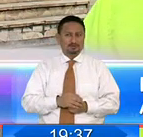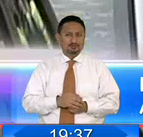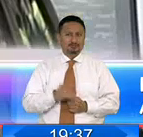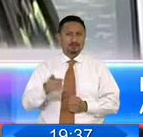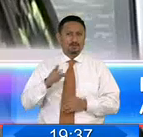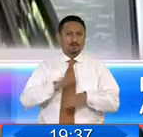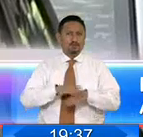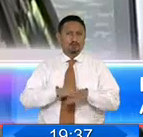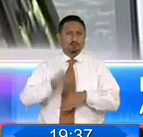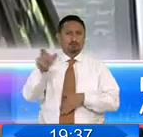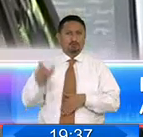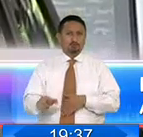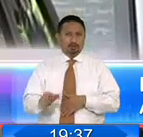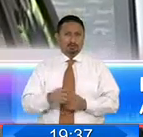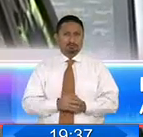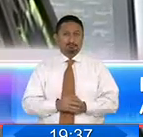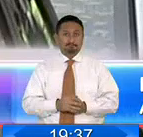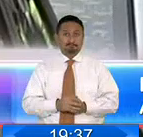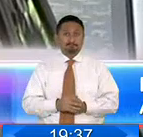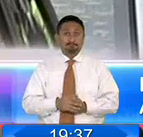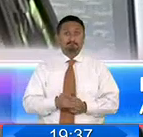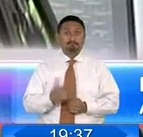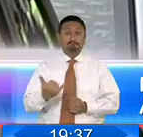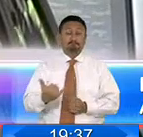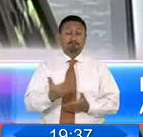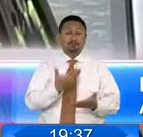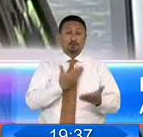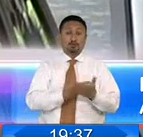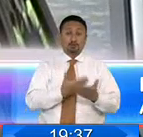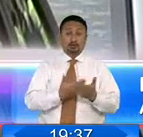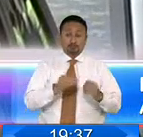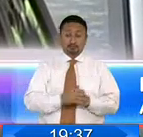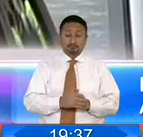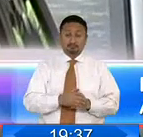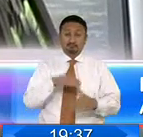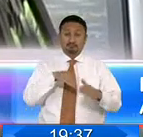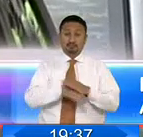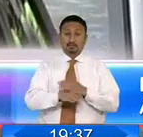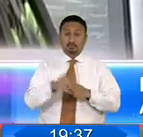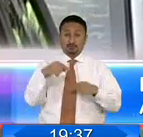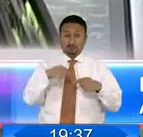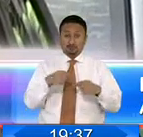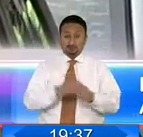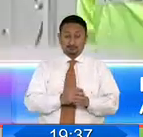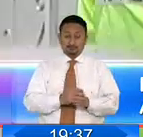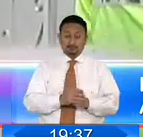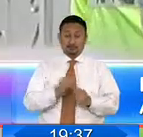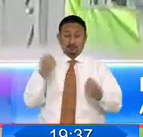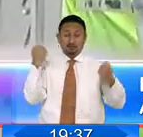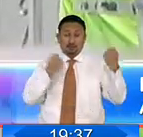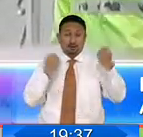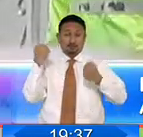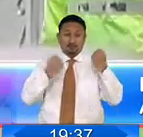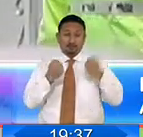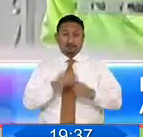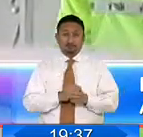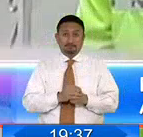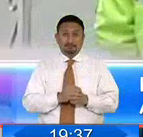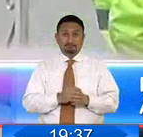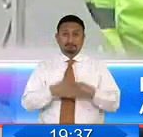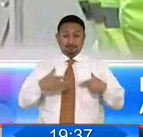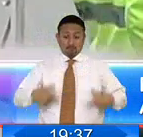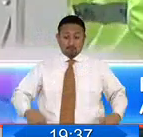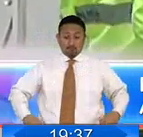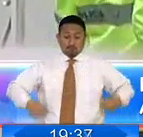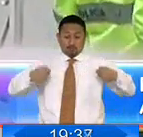suicidio según los indicios encontrados en escena en el interior hubo una discusión golpes y huellas de defensa el pantalón fue la prenda